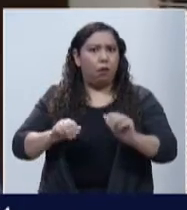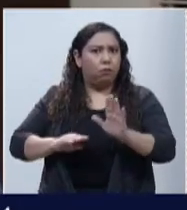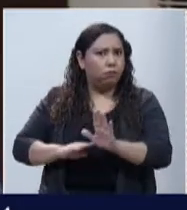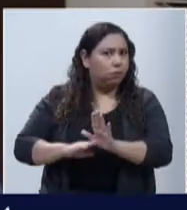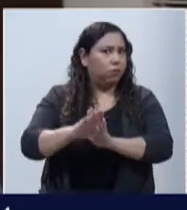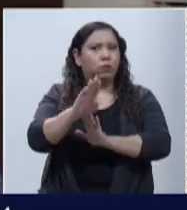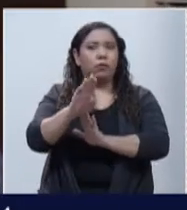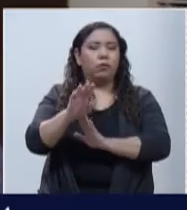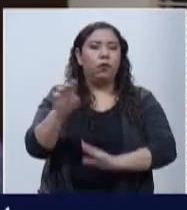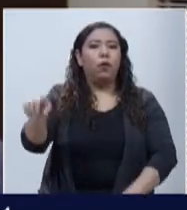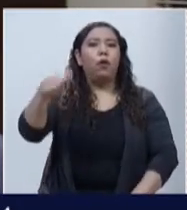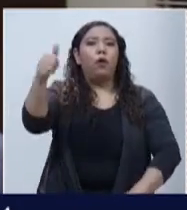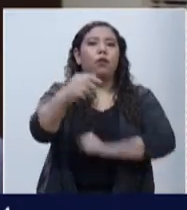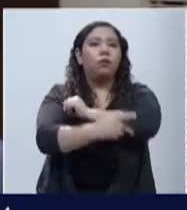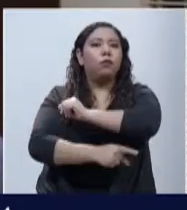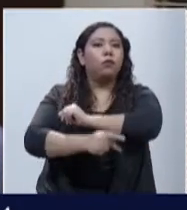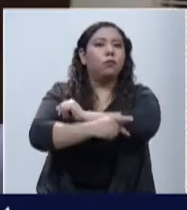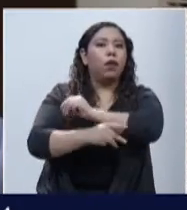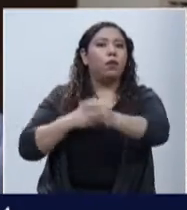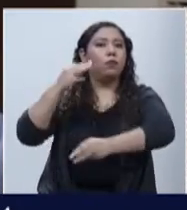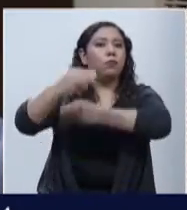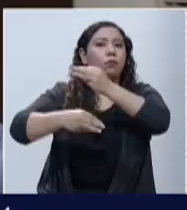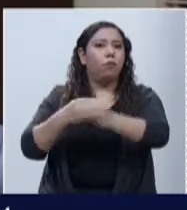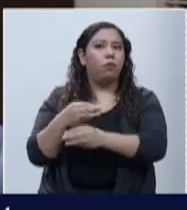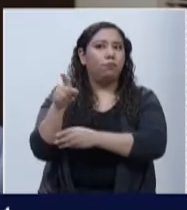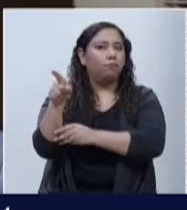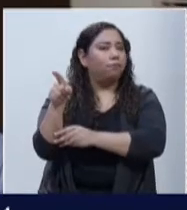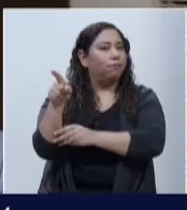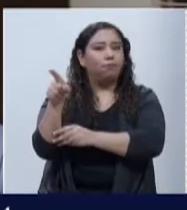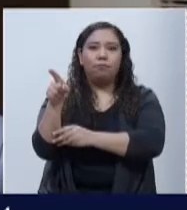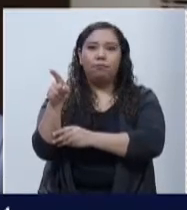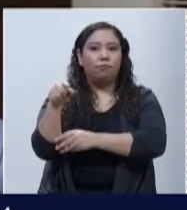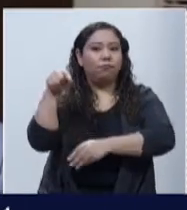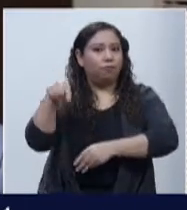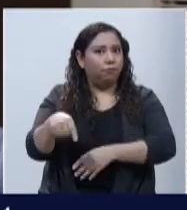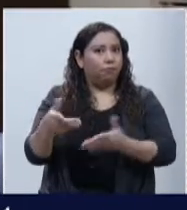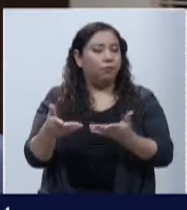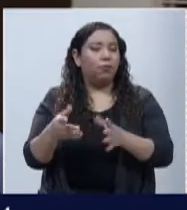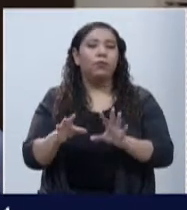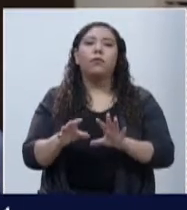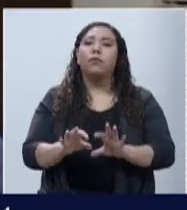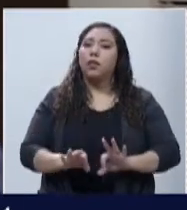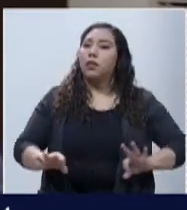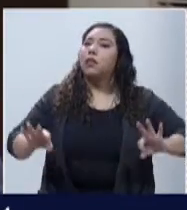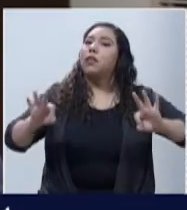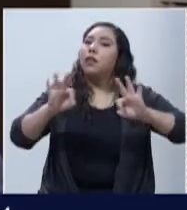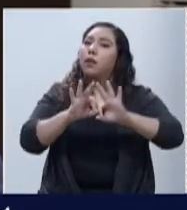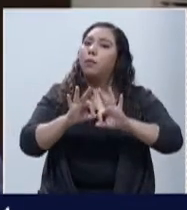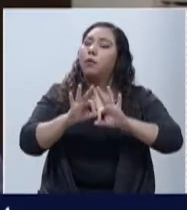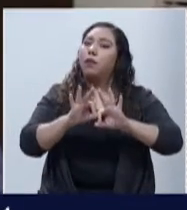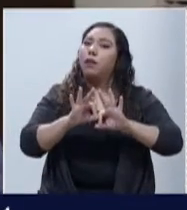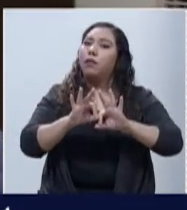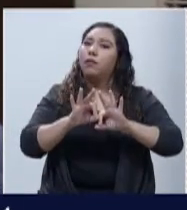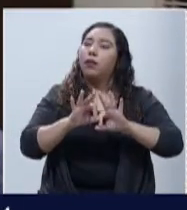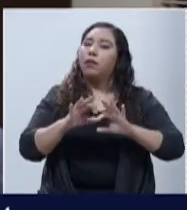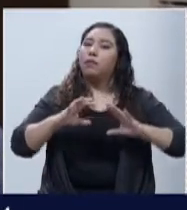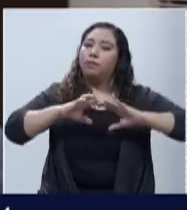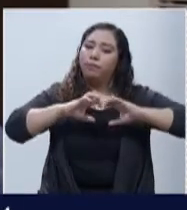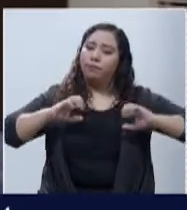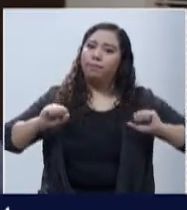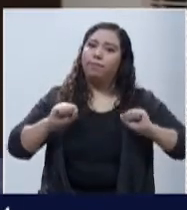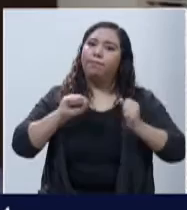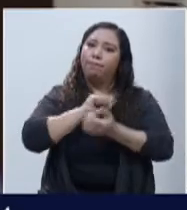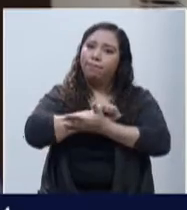también para nosotros es muy importante la parte espiritual yo sé que esto va a tener muchas bendiciones